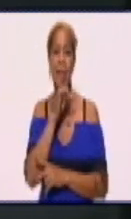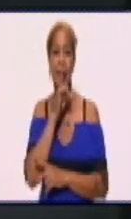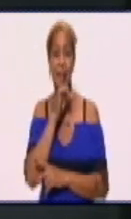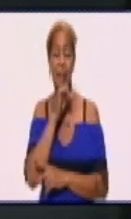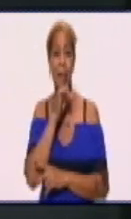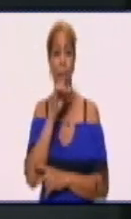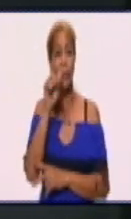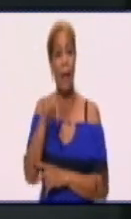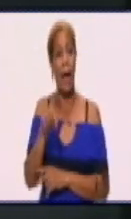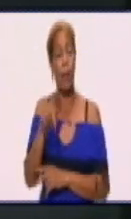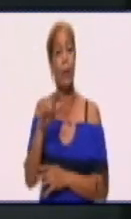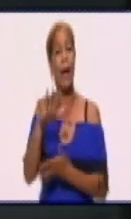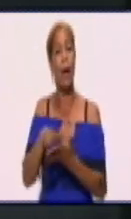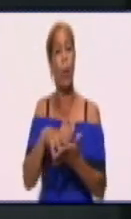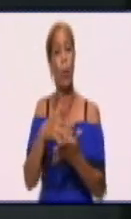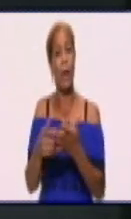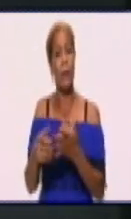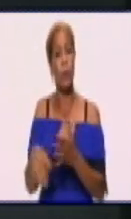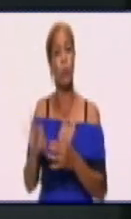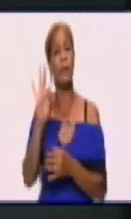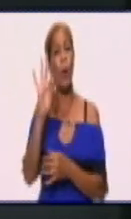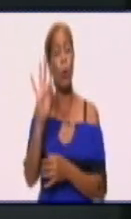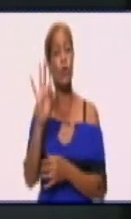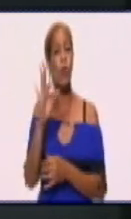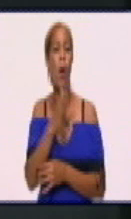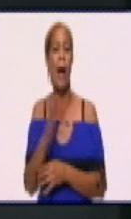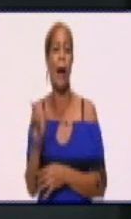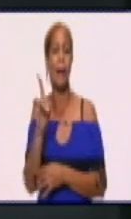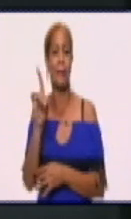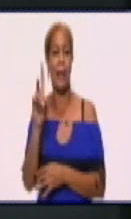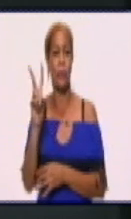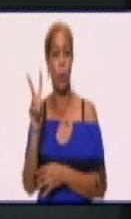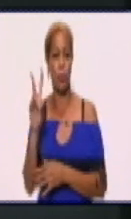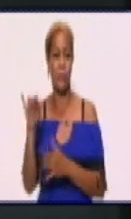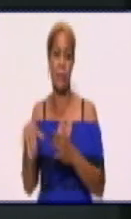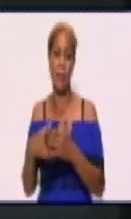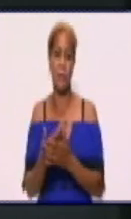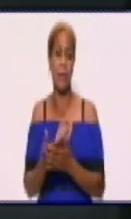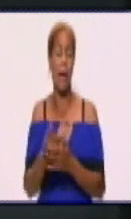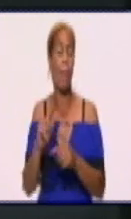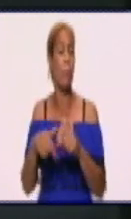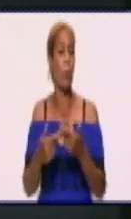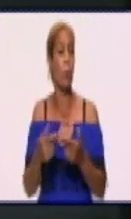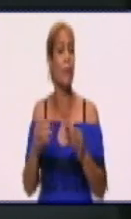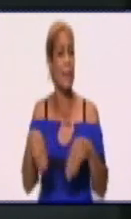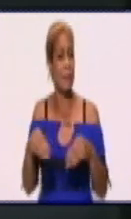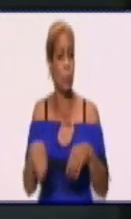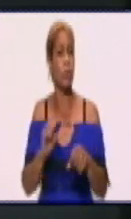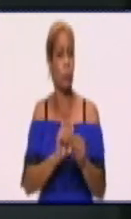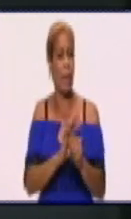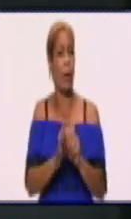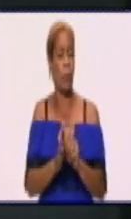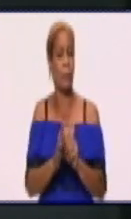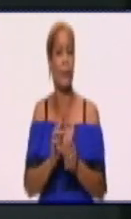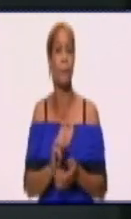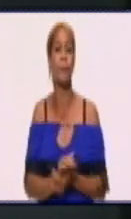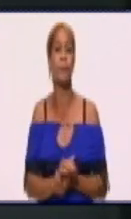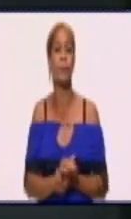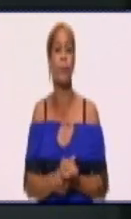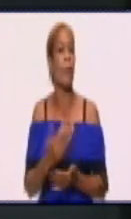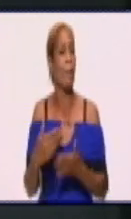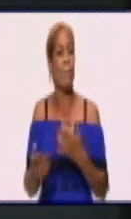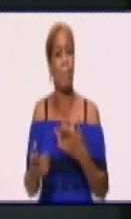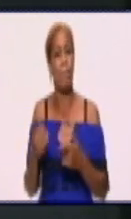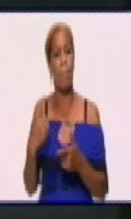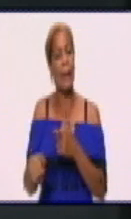están las sucursales de 8 de la mañana a 12 del día en esta mujer por la situación que todos conocemos en cualquiera de esos días pueden llegar hacia las